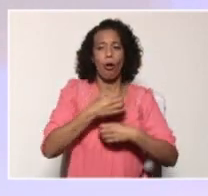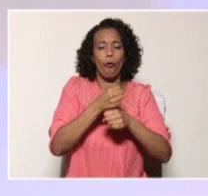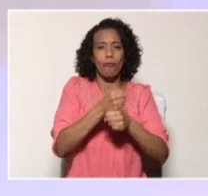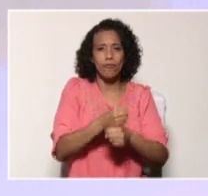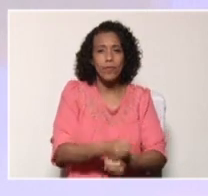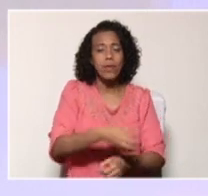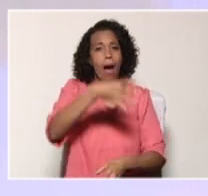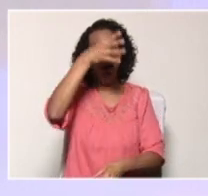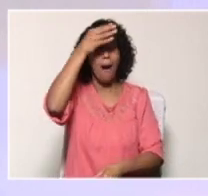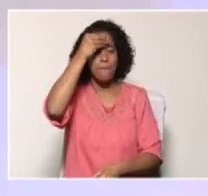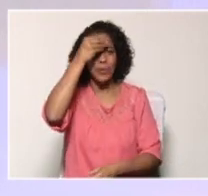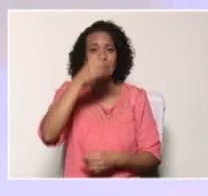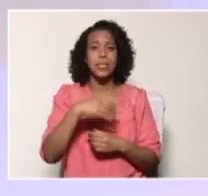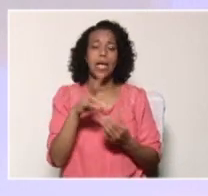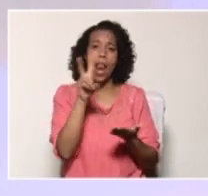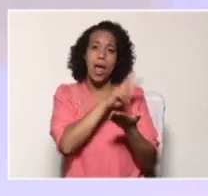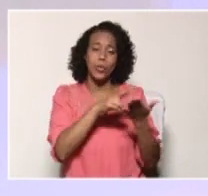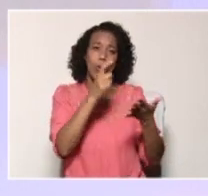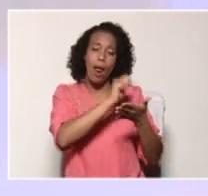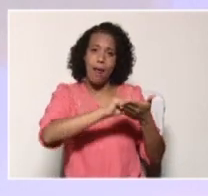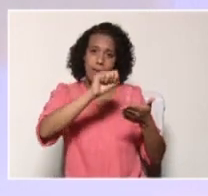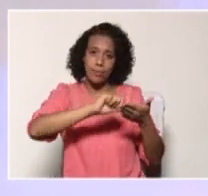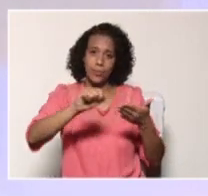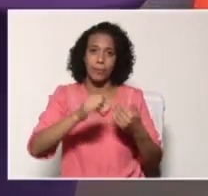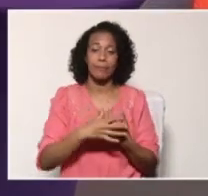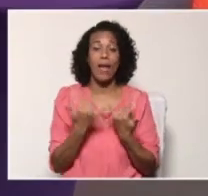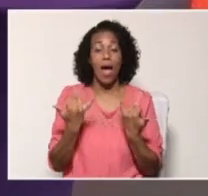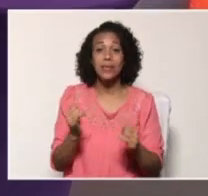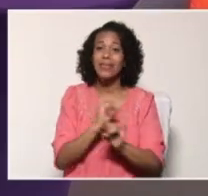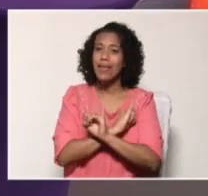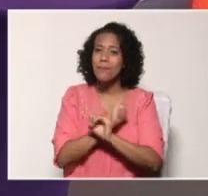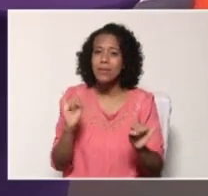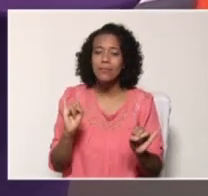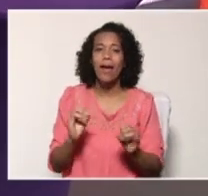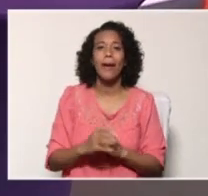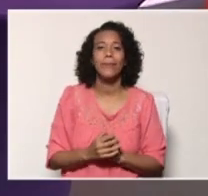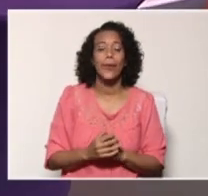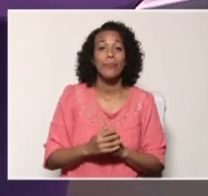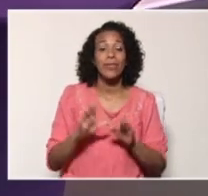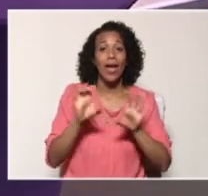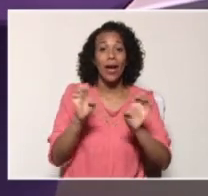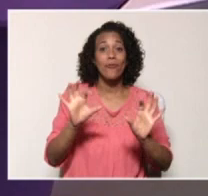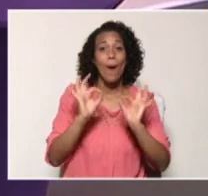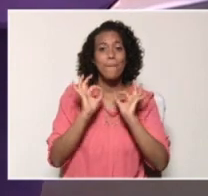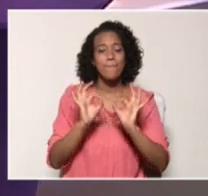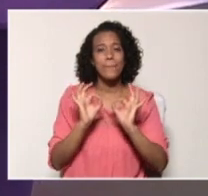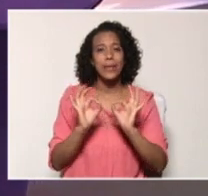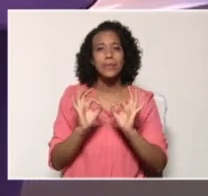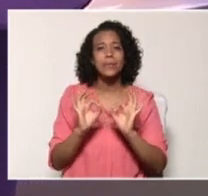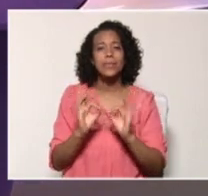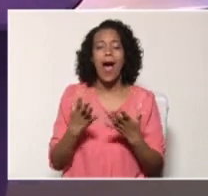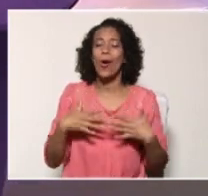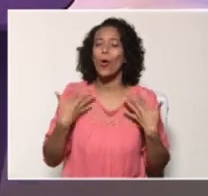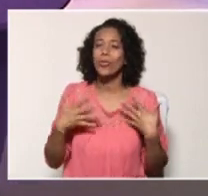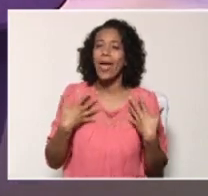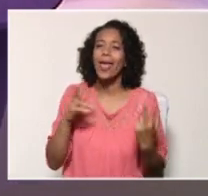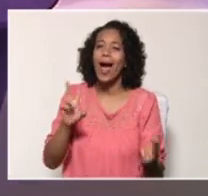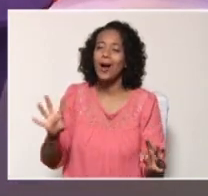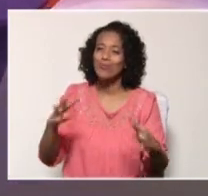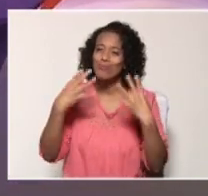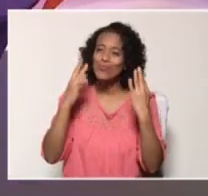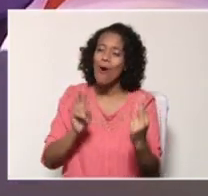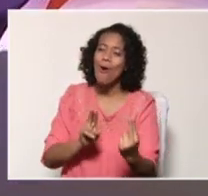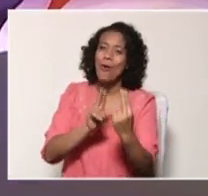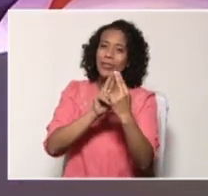esa parte de aprendizaje en la lectura y la escritura. Así terminamos el programa de hoy a través de Cada Familia Una Escuela. Contenta de haberles